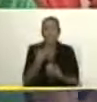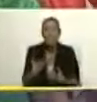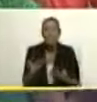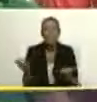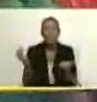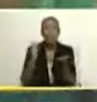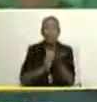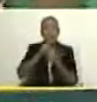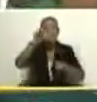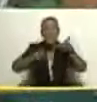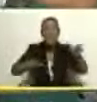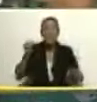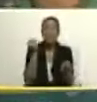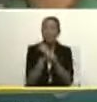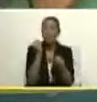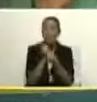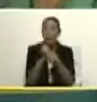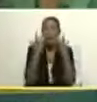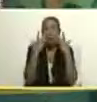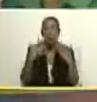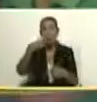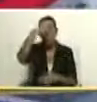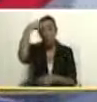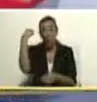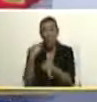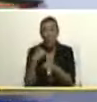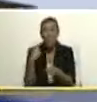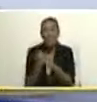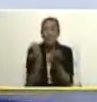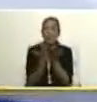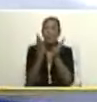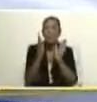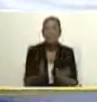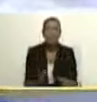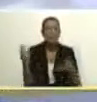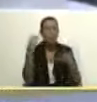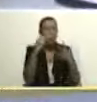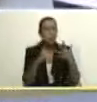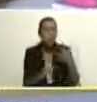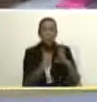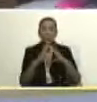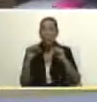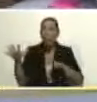todo el personal, todos los obreros, nuestros estudiantes.